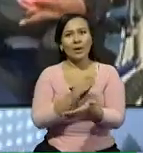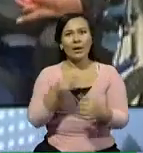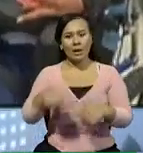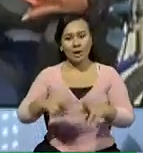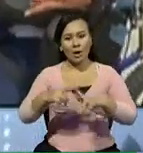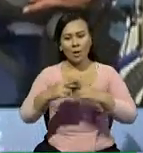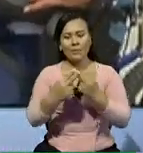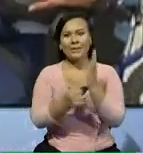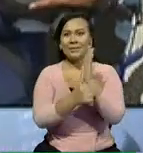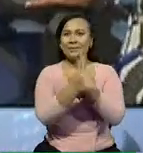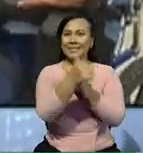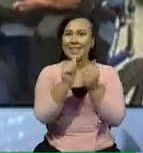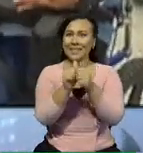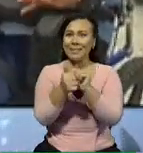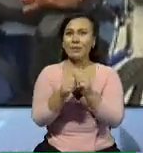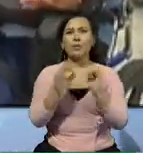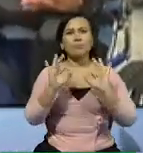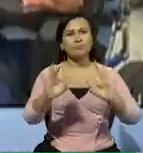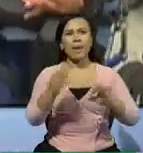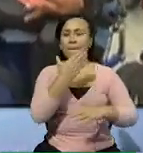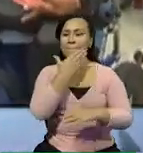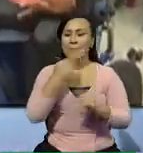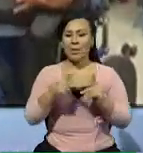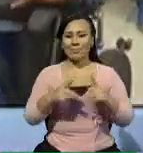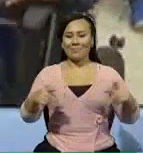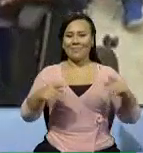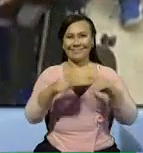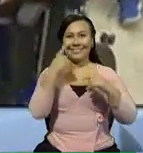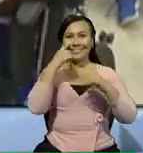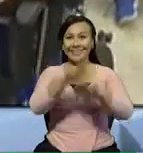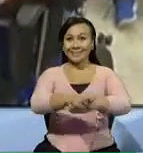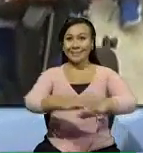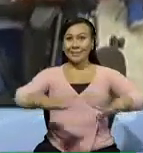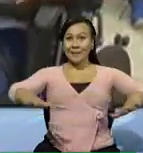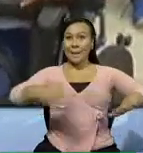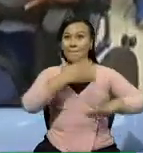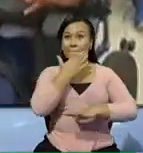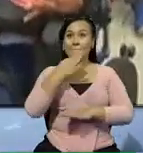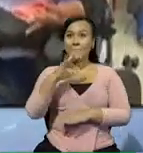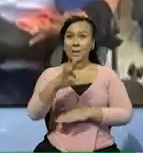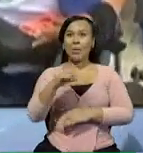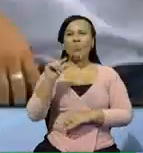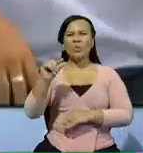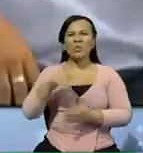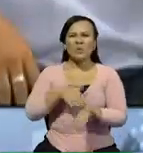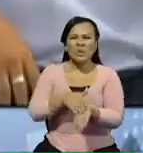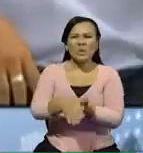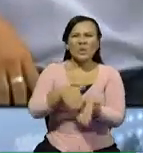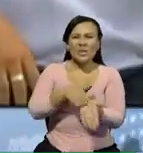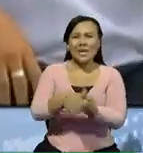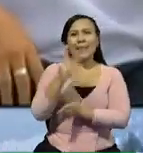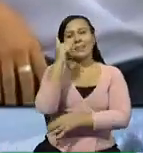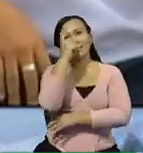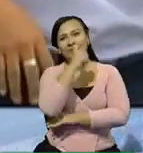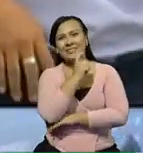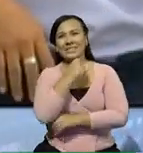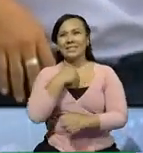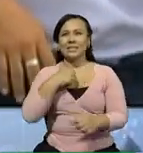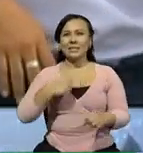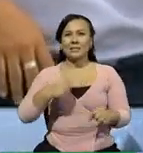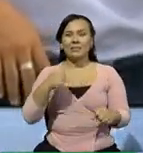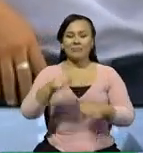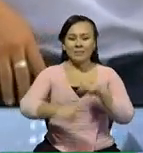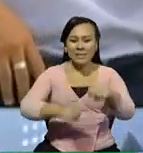del Ministerio del Deporte. La mejora de las canchas, porque como podemos ver, las canchas están un poco rasposas, se van